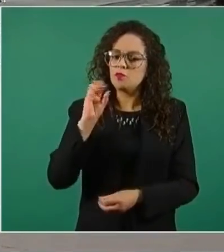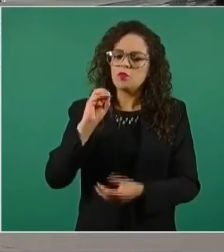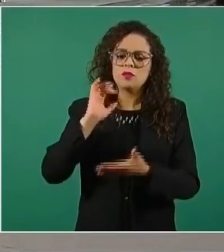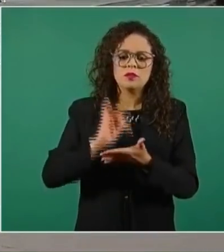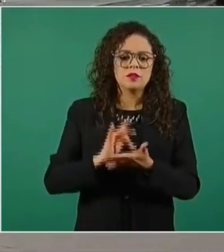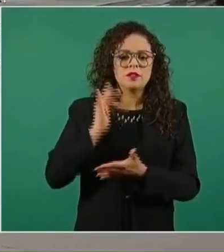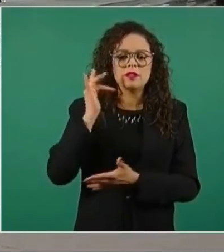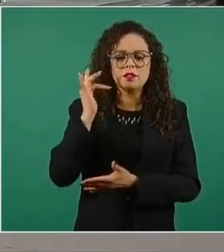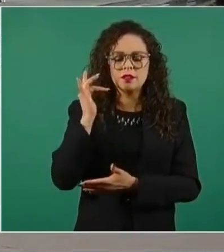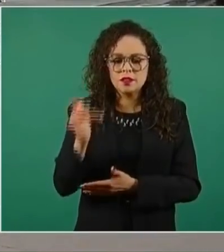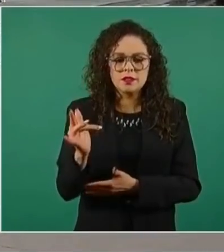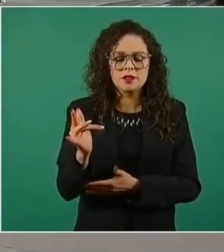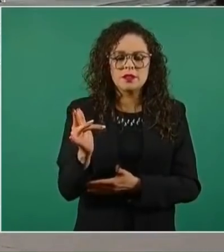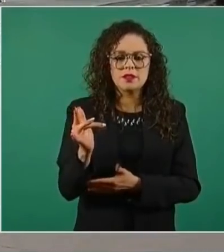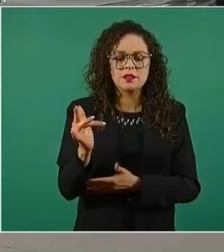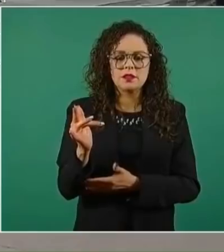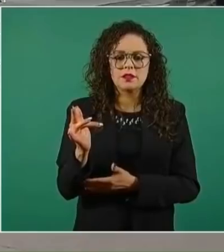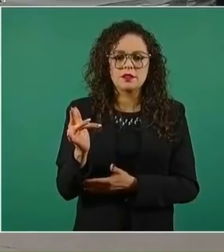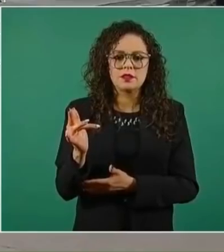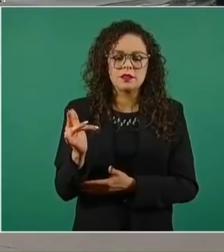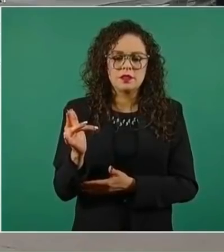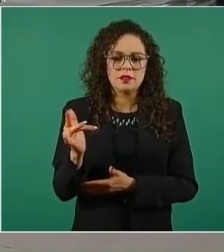agradezco mucho